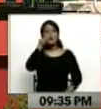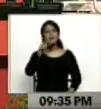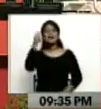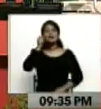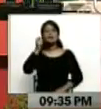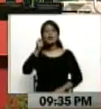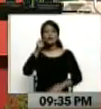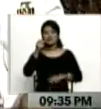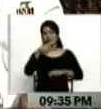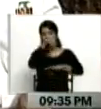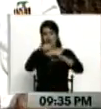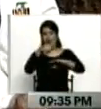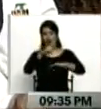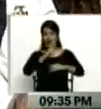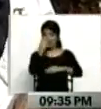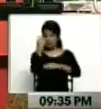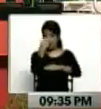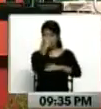na